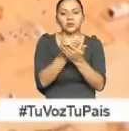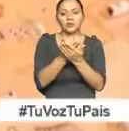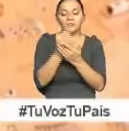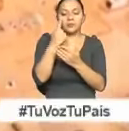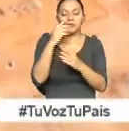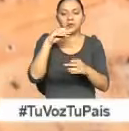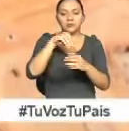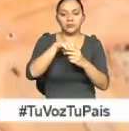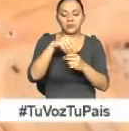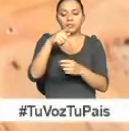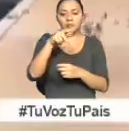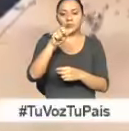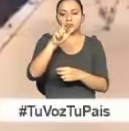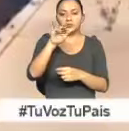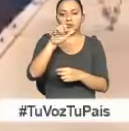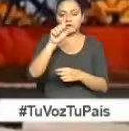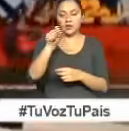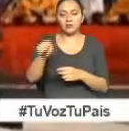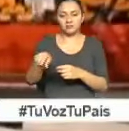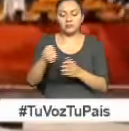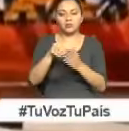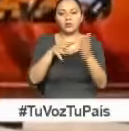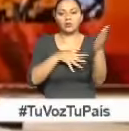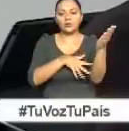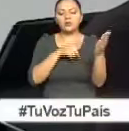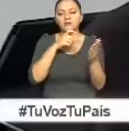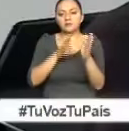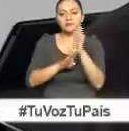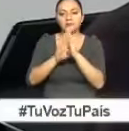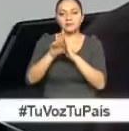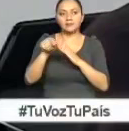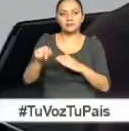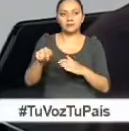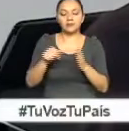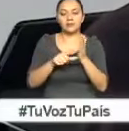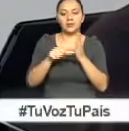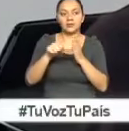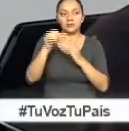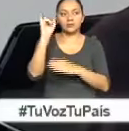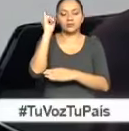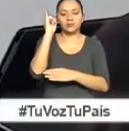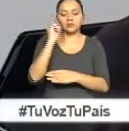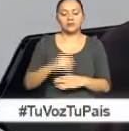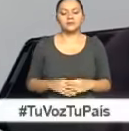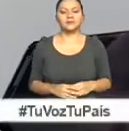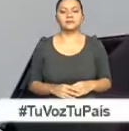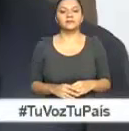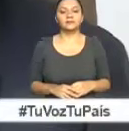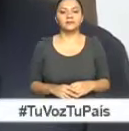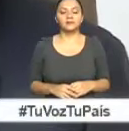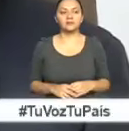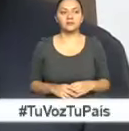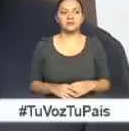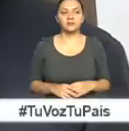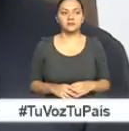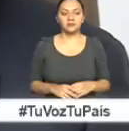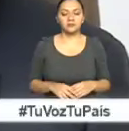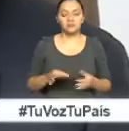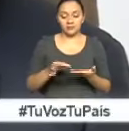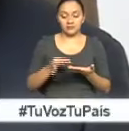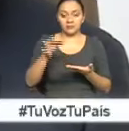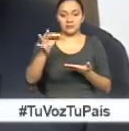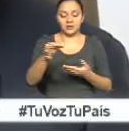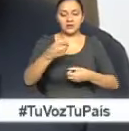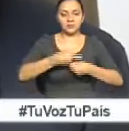Pozorja. El potencial de este proyecto lo destaca Santiago León, ministro de Industrias y Productividad. Las zonas especiales de